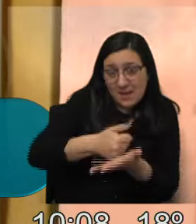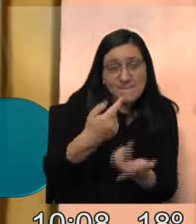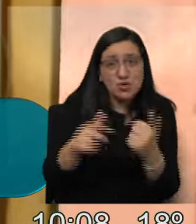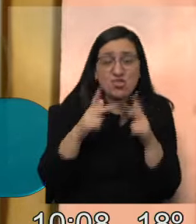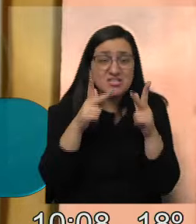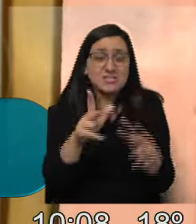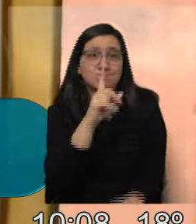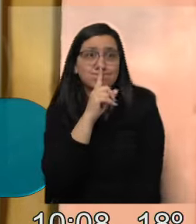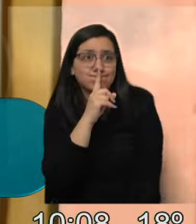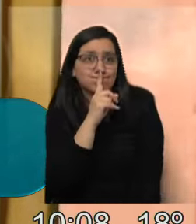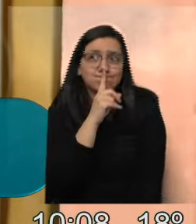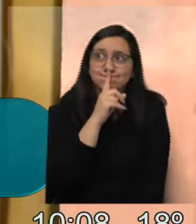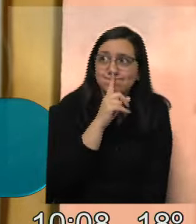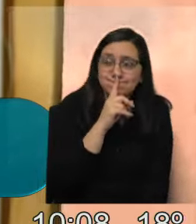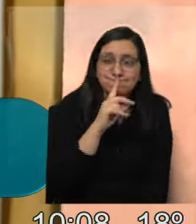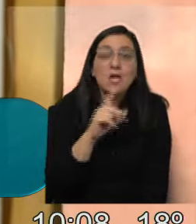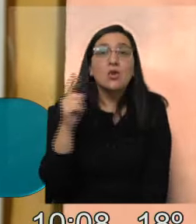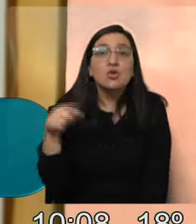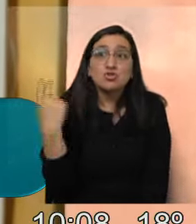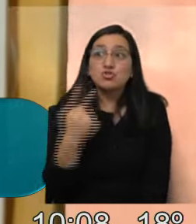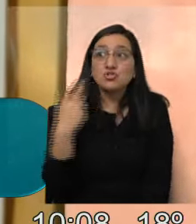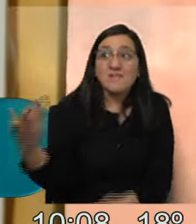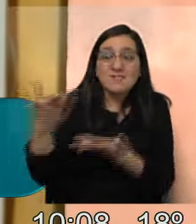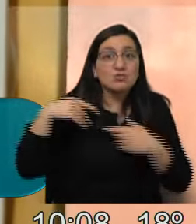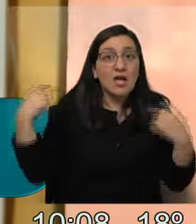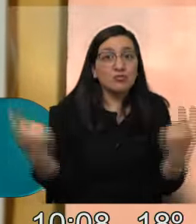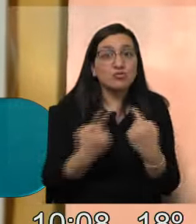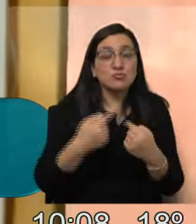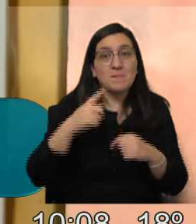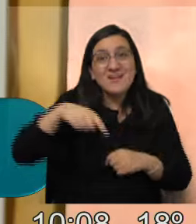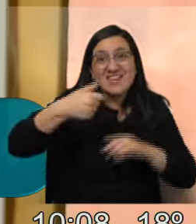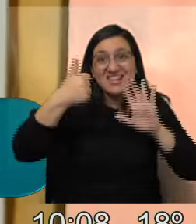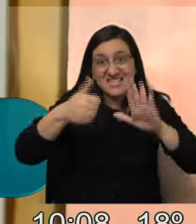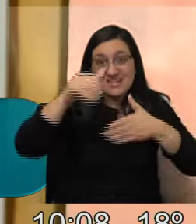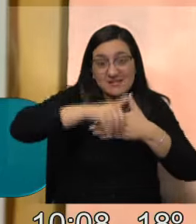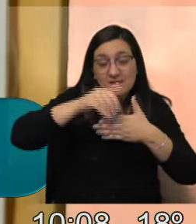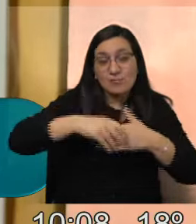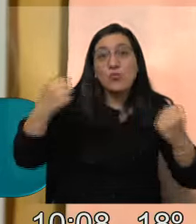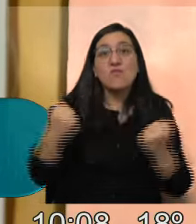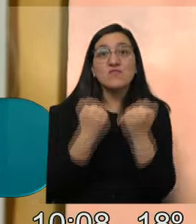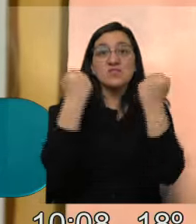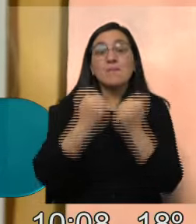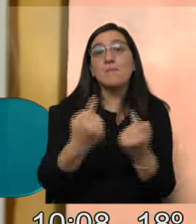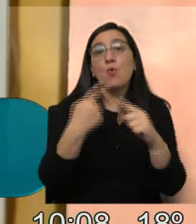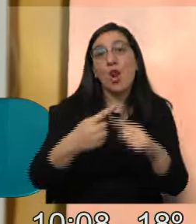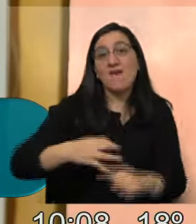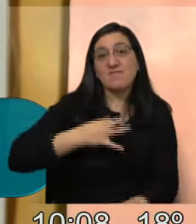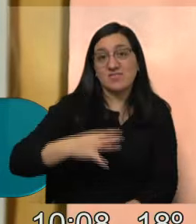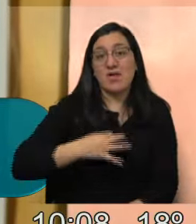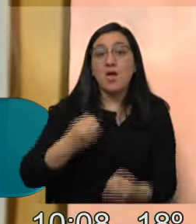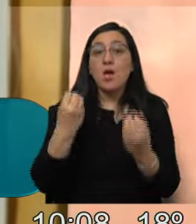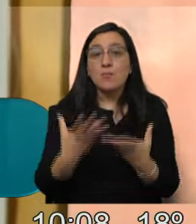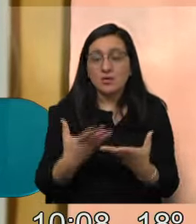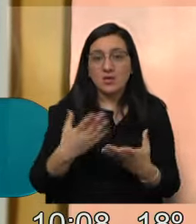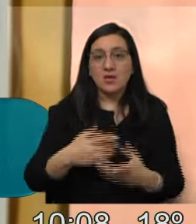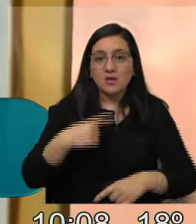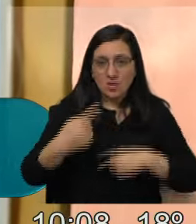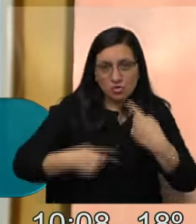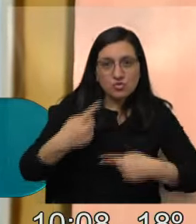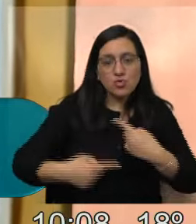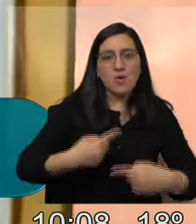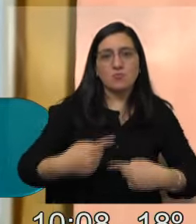nosotros invitamos todas las 18 horas en Crisol con un brindis por la vida, porque sigamos